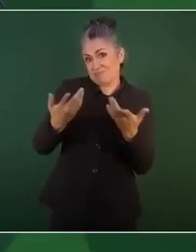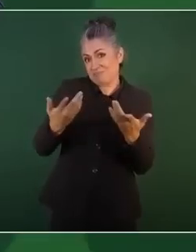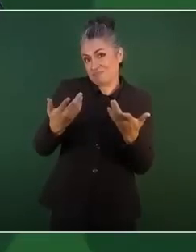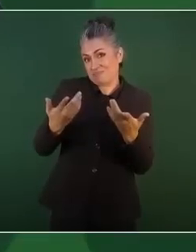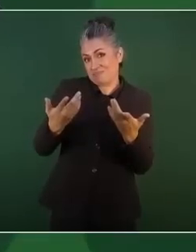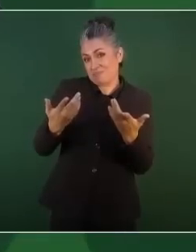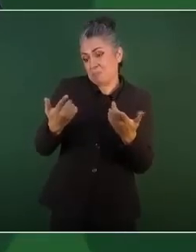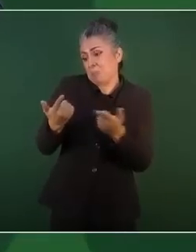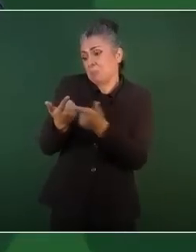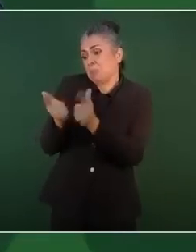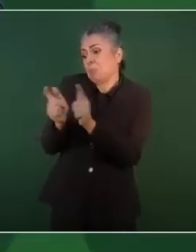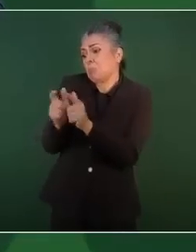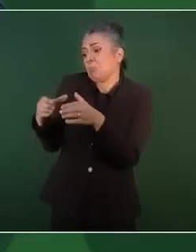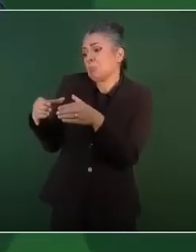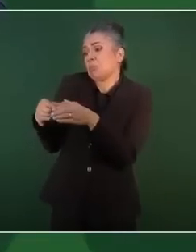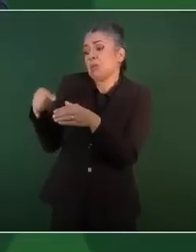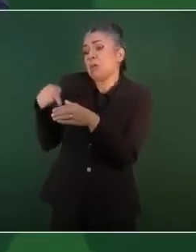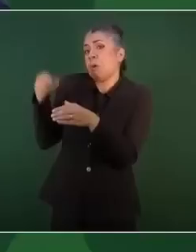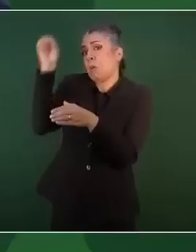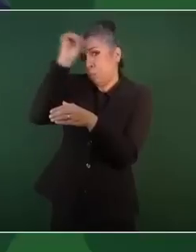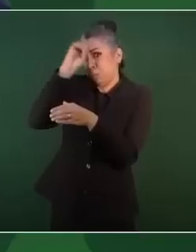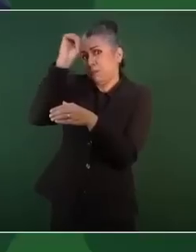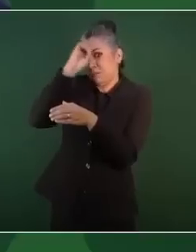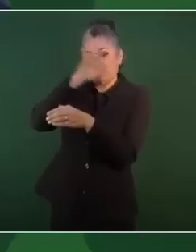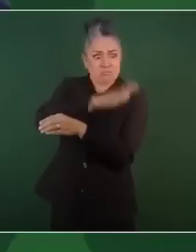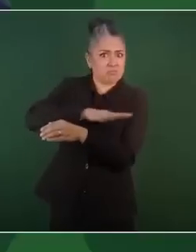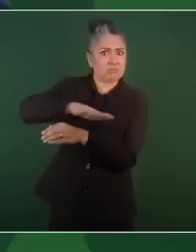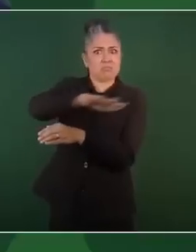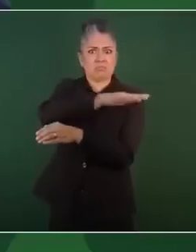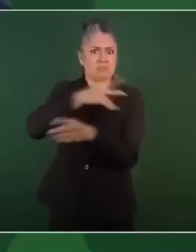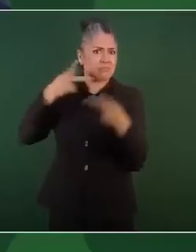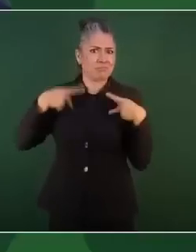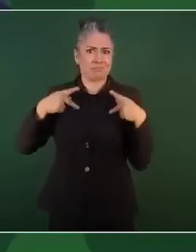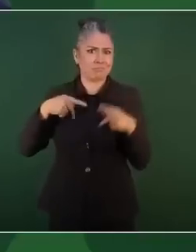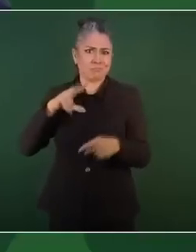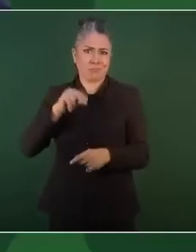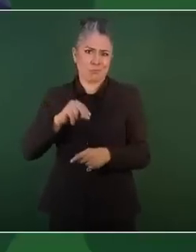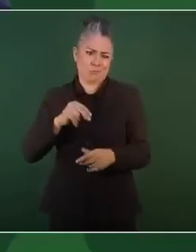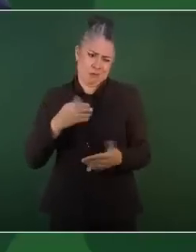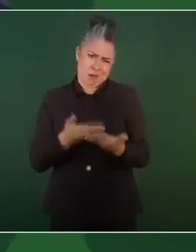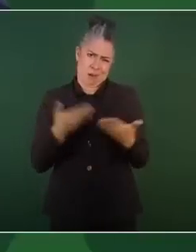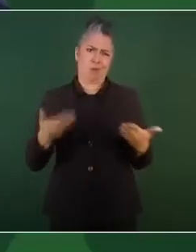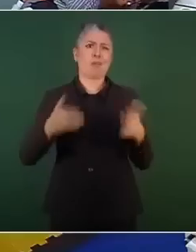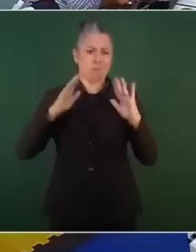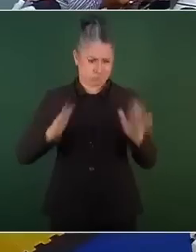de un grupo. Ahora, como hay una auténtica democracia,